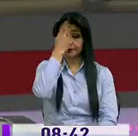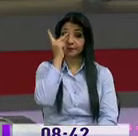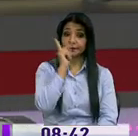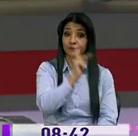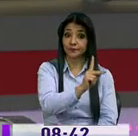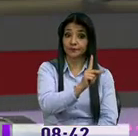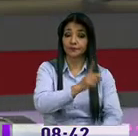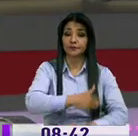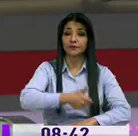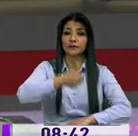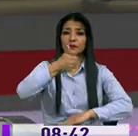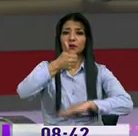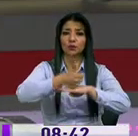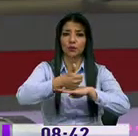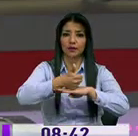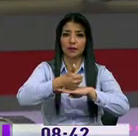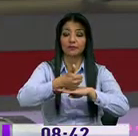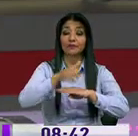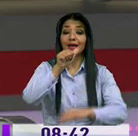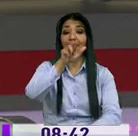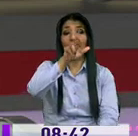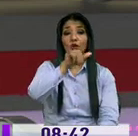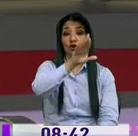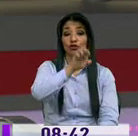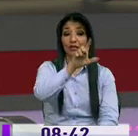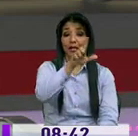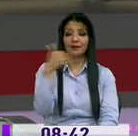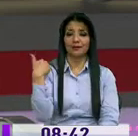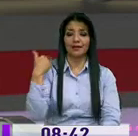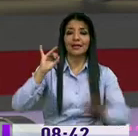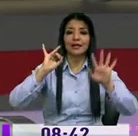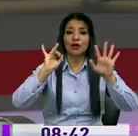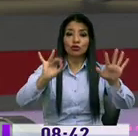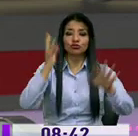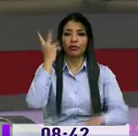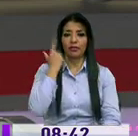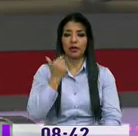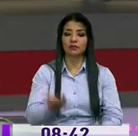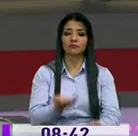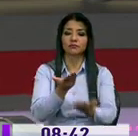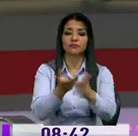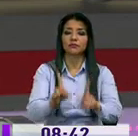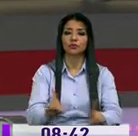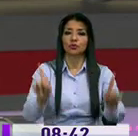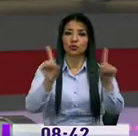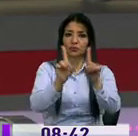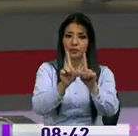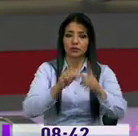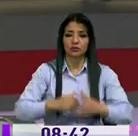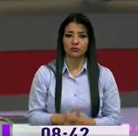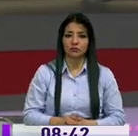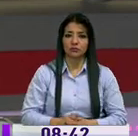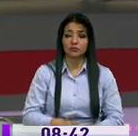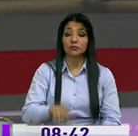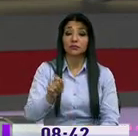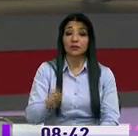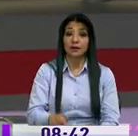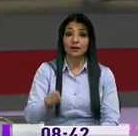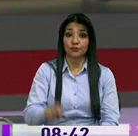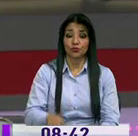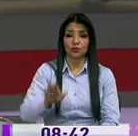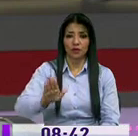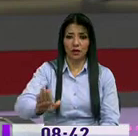el tribunal. La Arcotel tiene 8 días para presentar varios documentos que, a decir de la defensa jurídica del